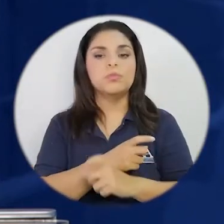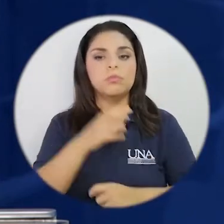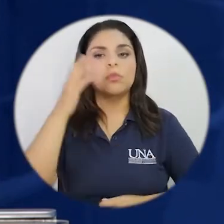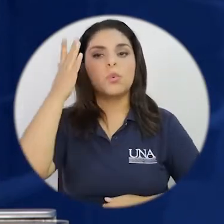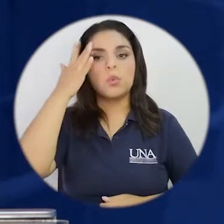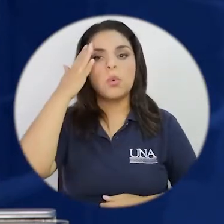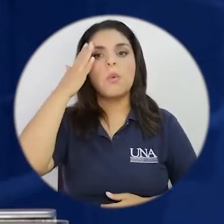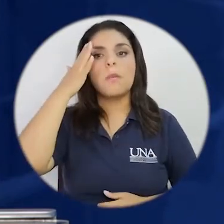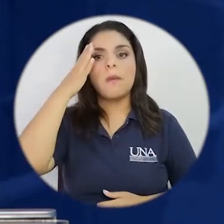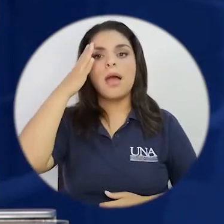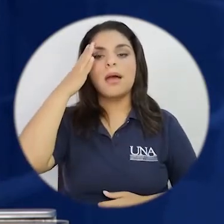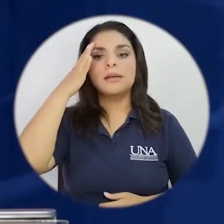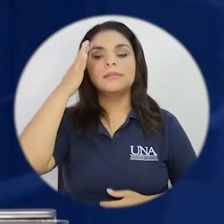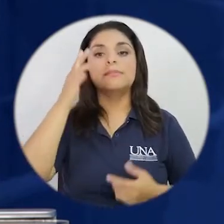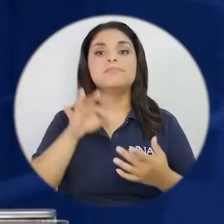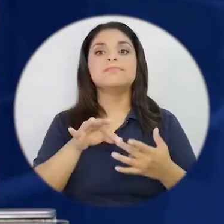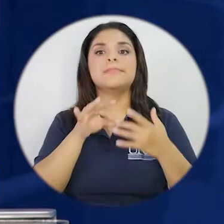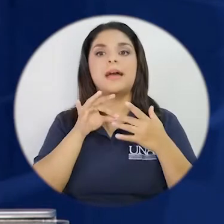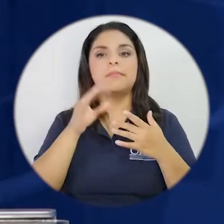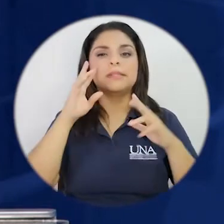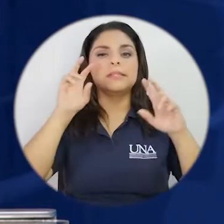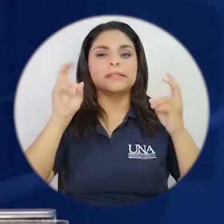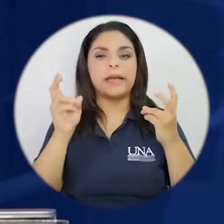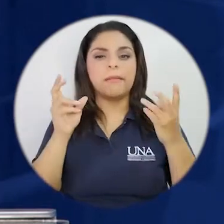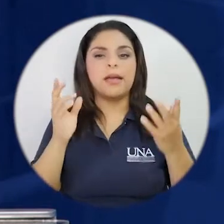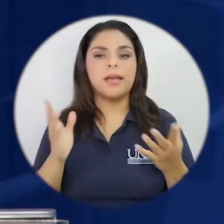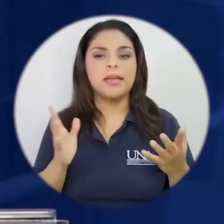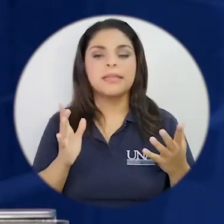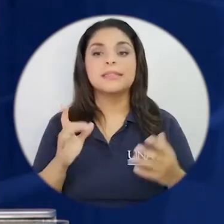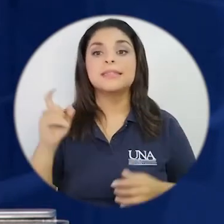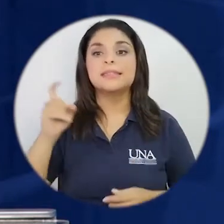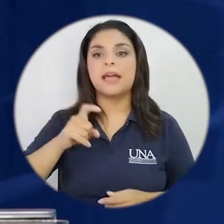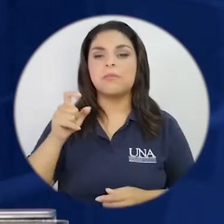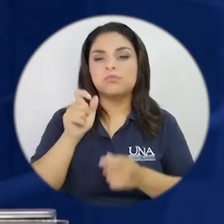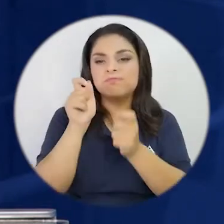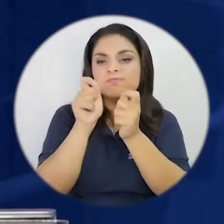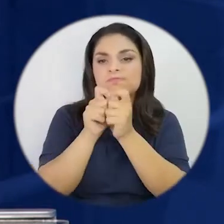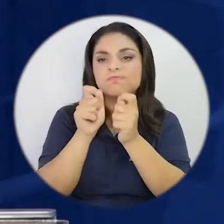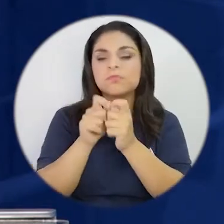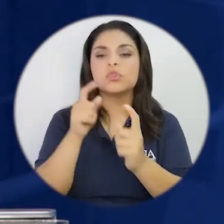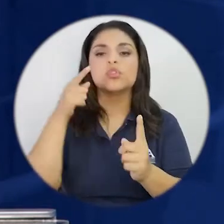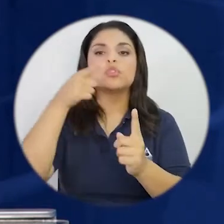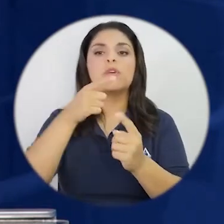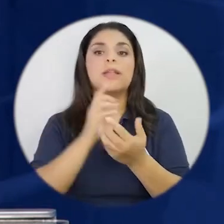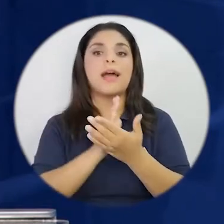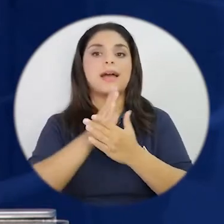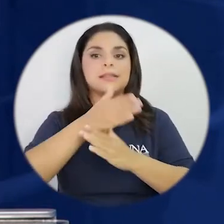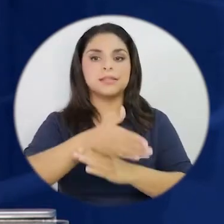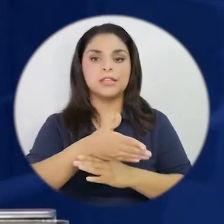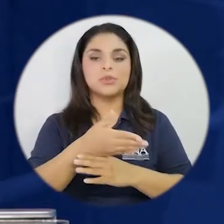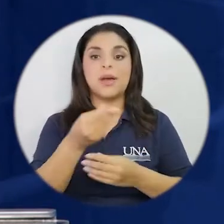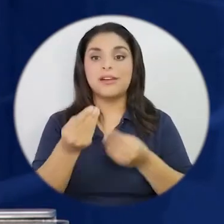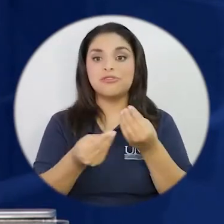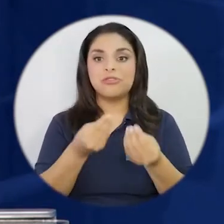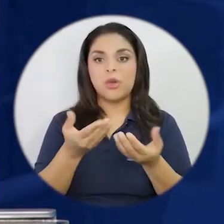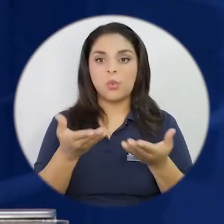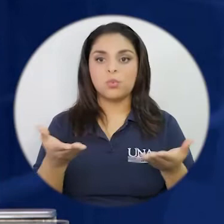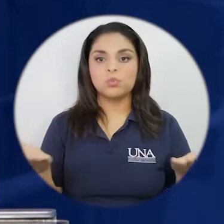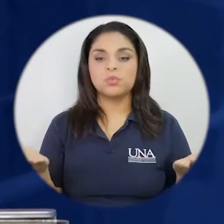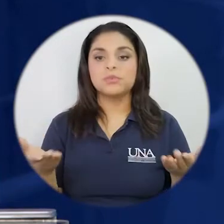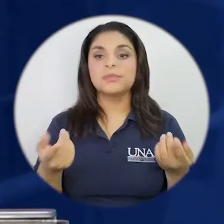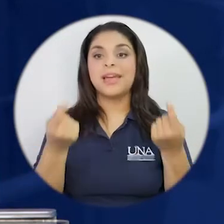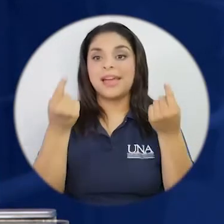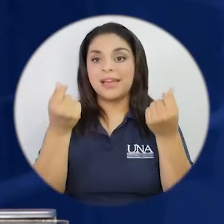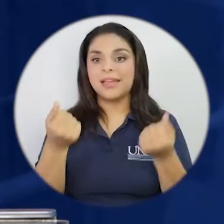complejo. Preocupa sobremanera el tema que usted mencionaba, que tal vez podemos detallarlo, del acceso, ¿verdad? Del acceso a